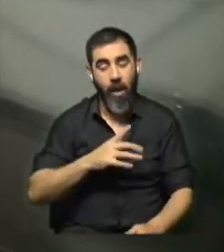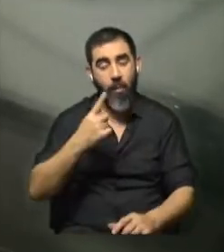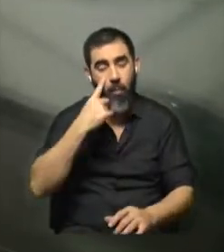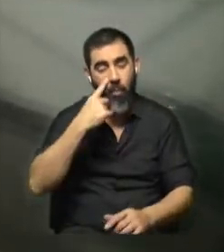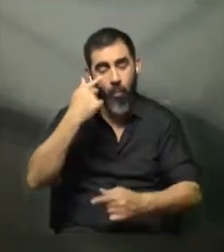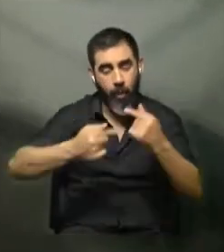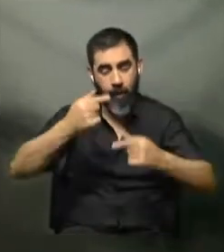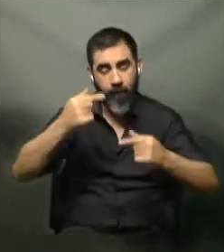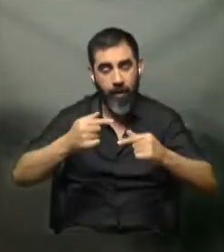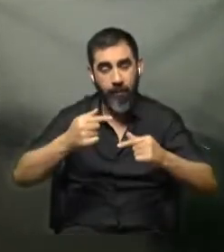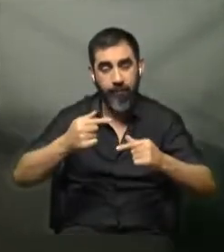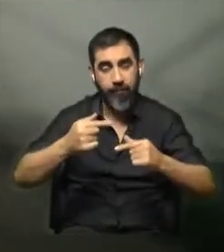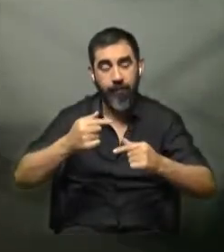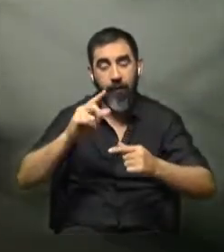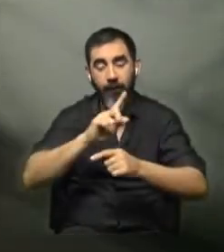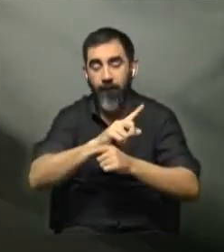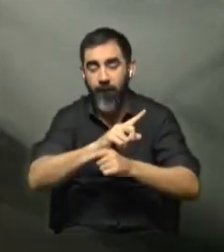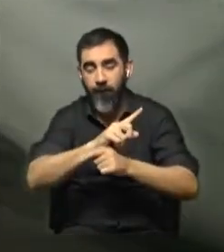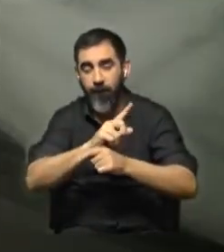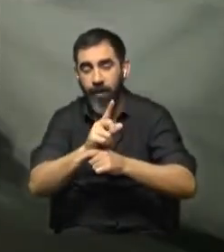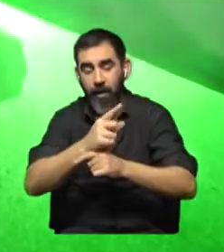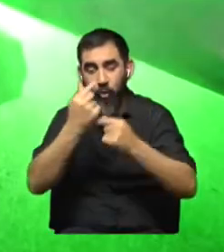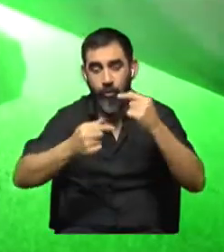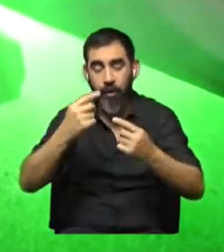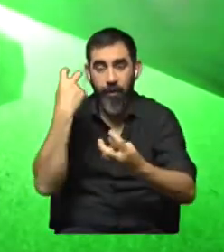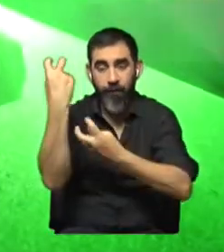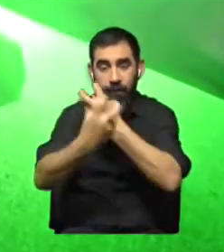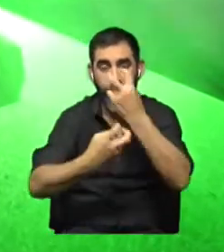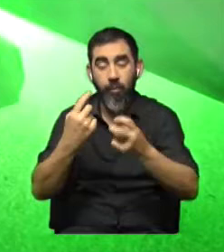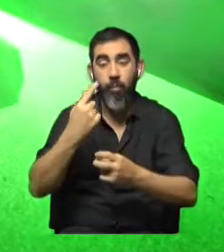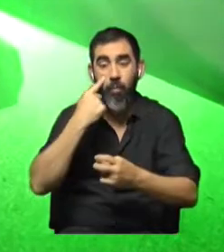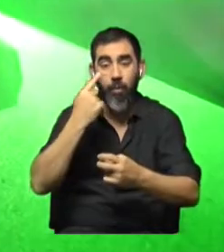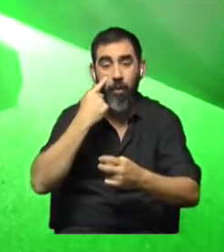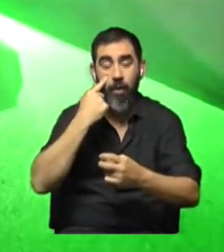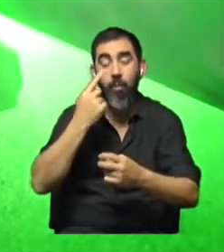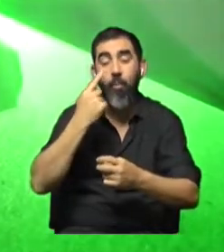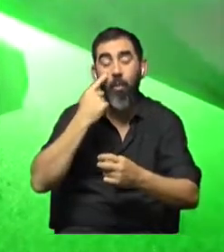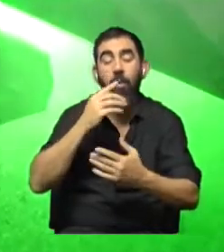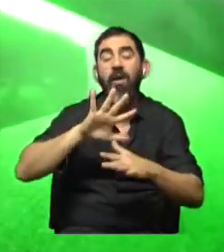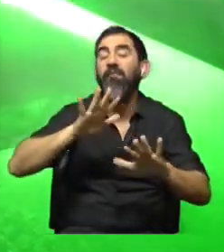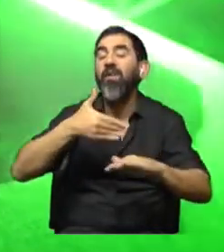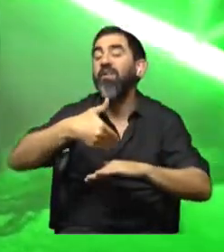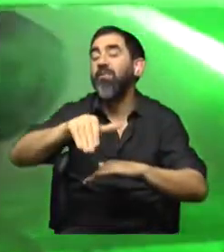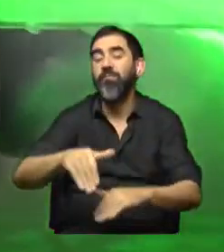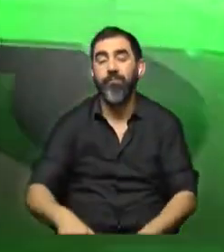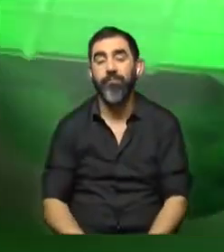ensayos, elegimos ciertas velocidades del viento para probar y bueno, ensayamos a ver qué pasaba.